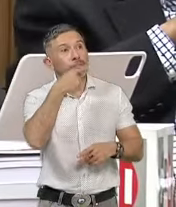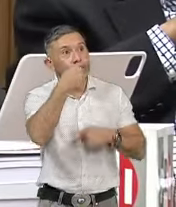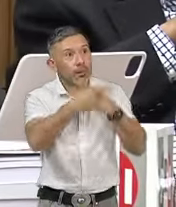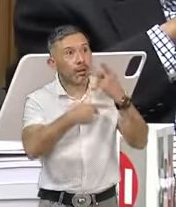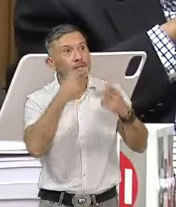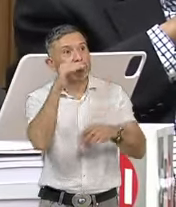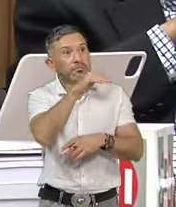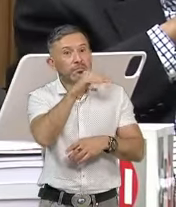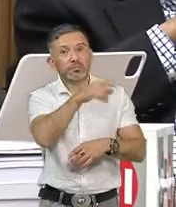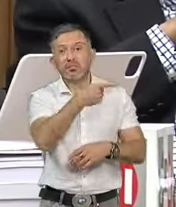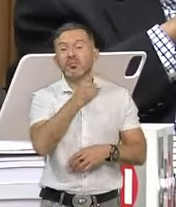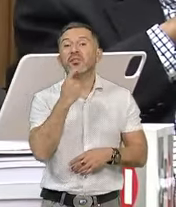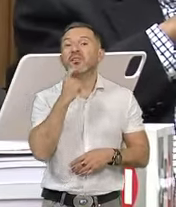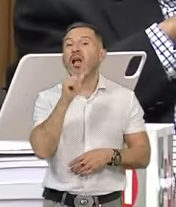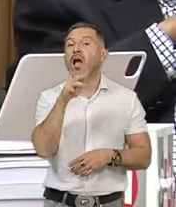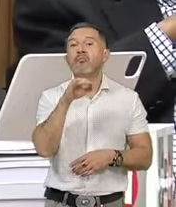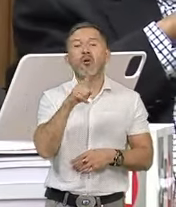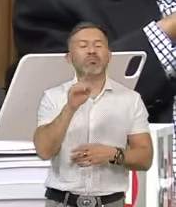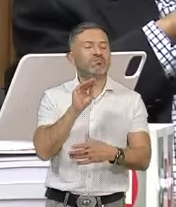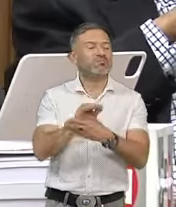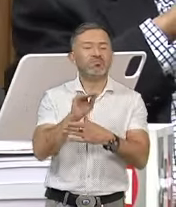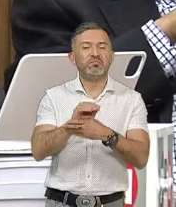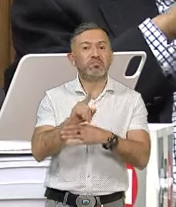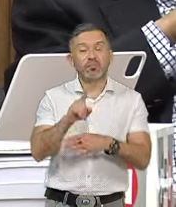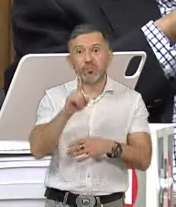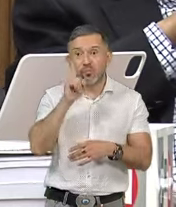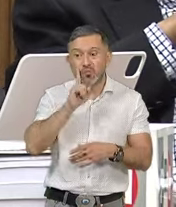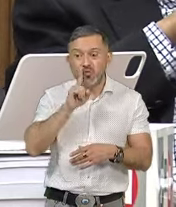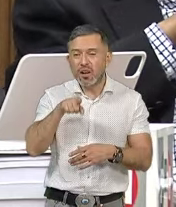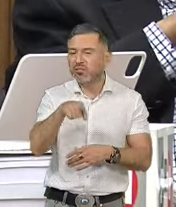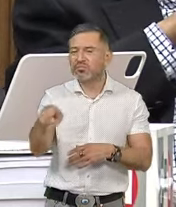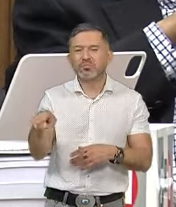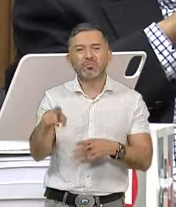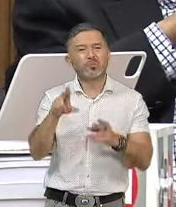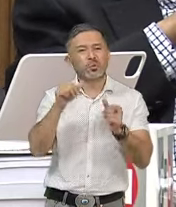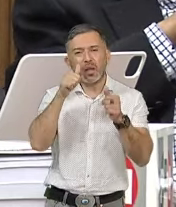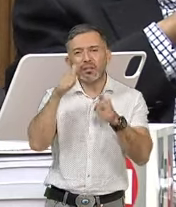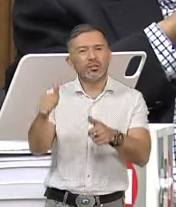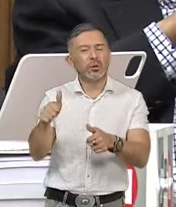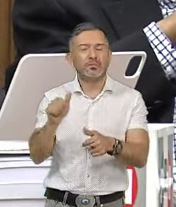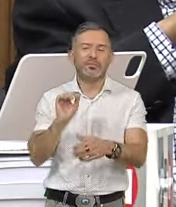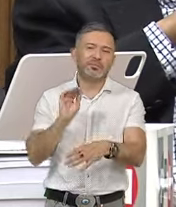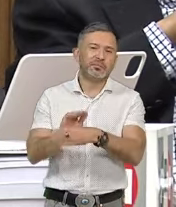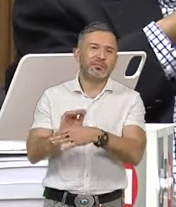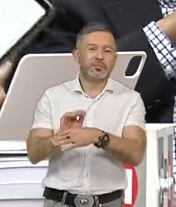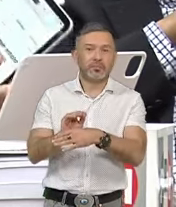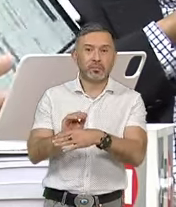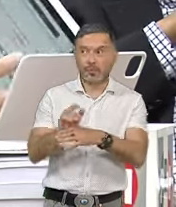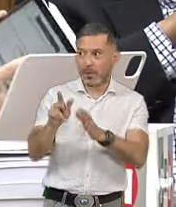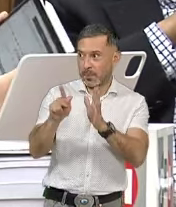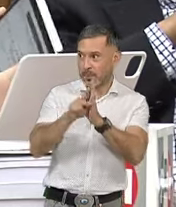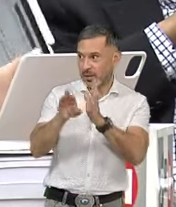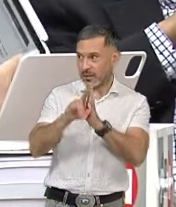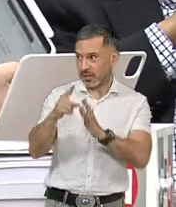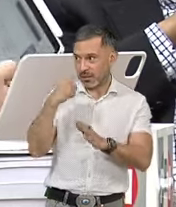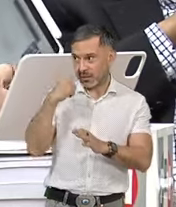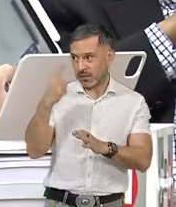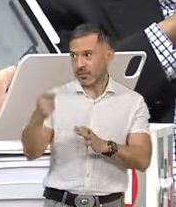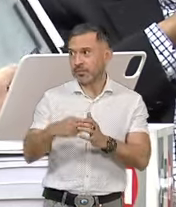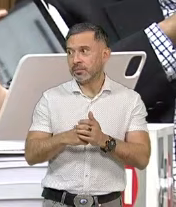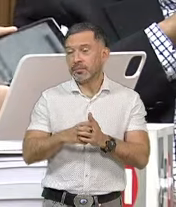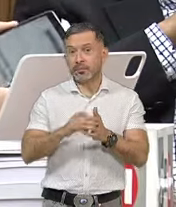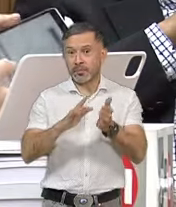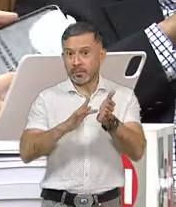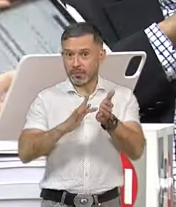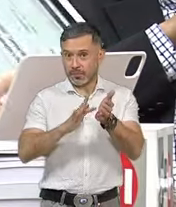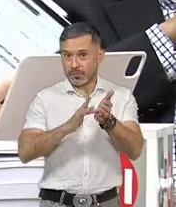a las mujeres Aquí está para mis amigos de la prensa Aquí está le voy a subir el brillo aquí